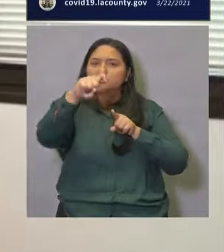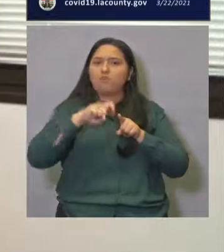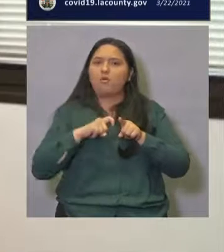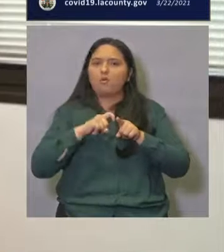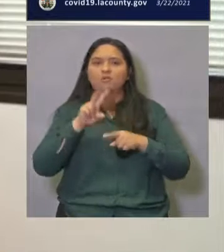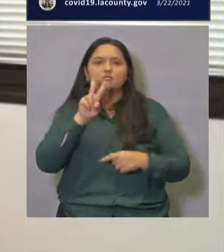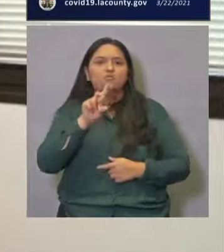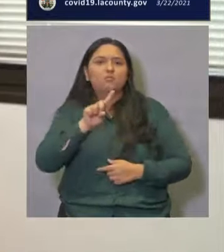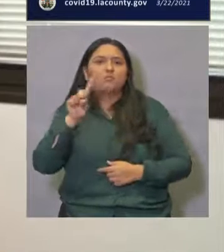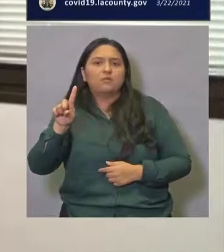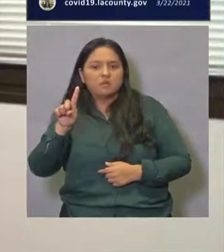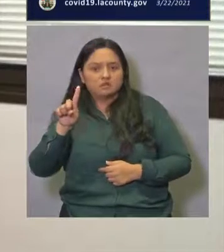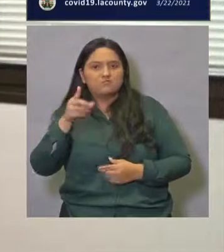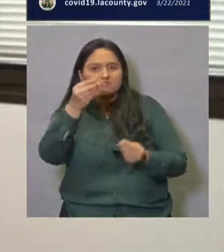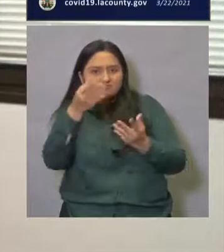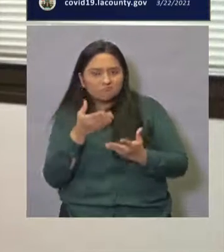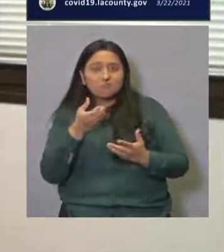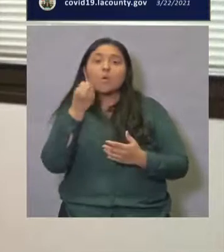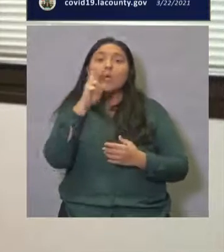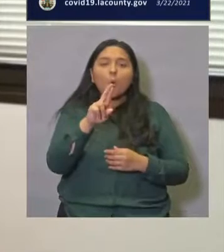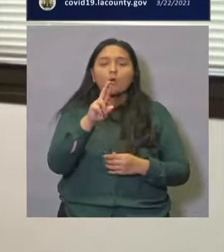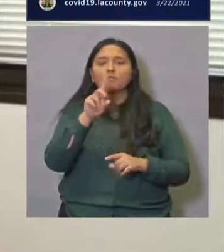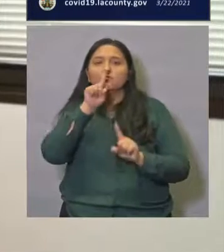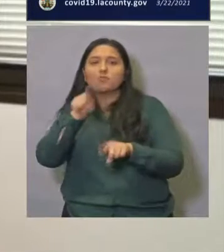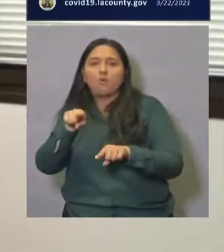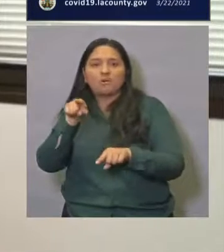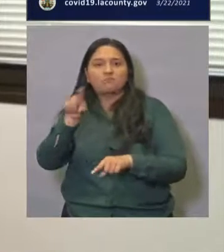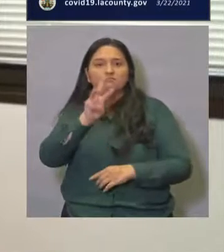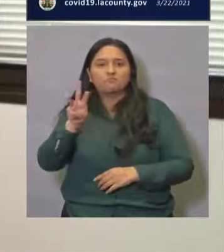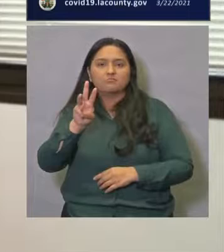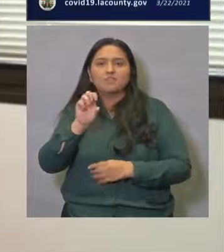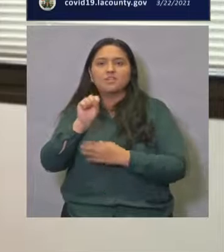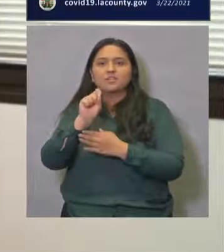del 211 o el sitio web